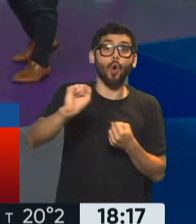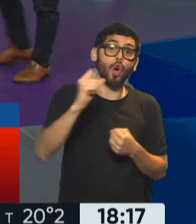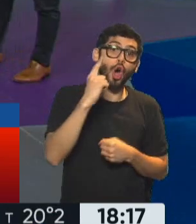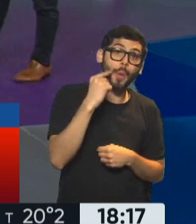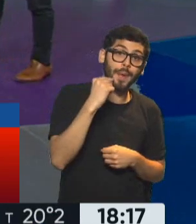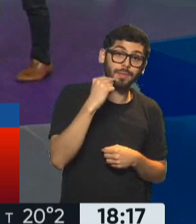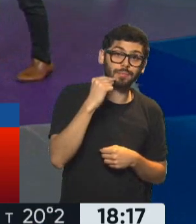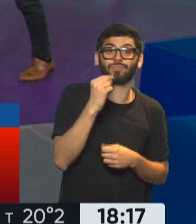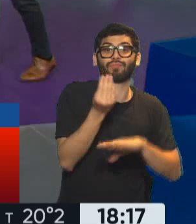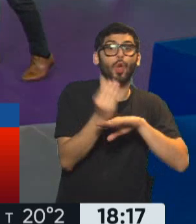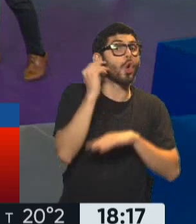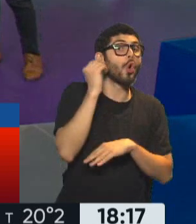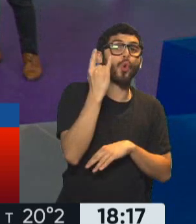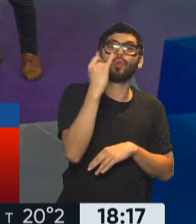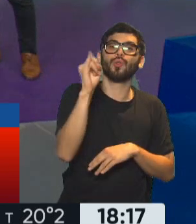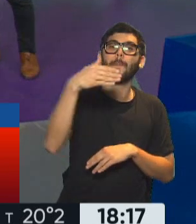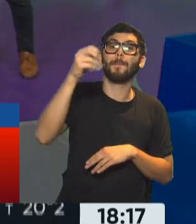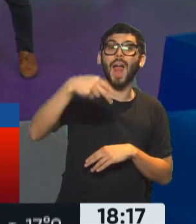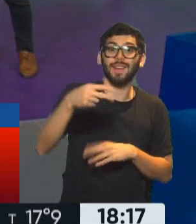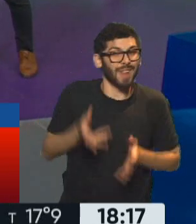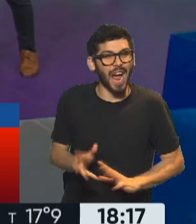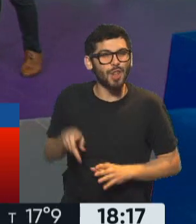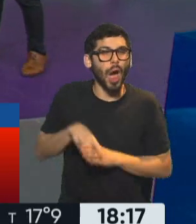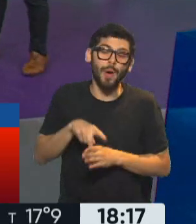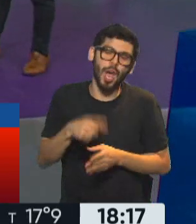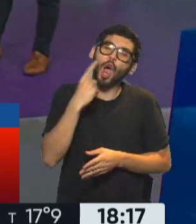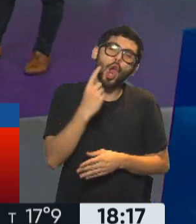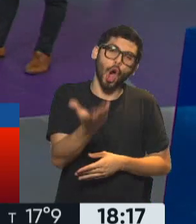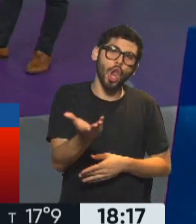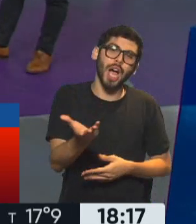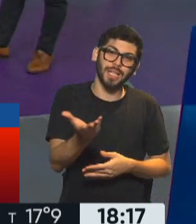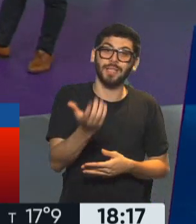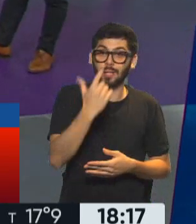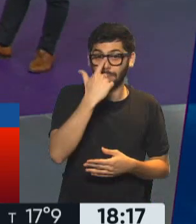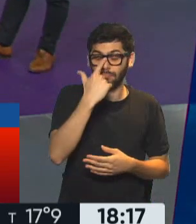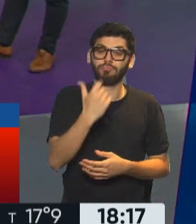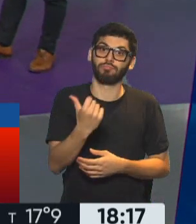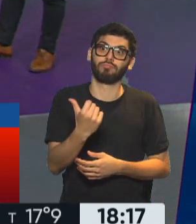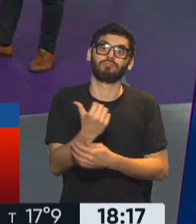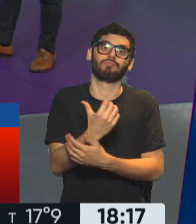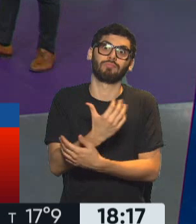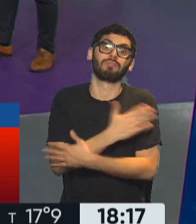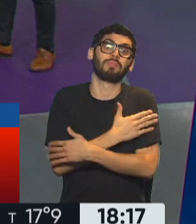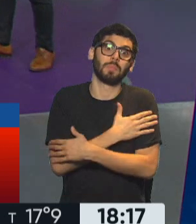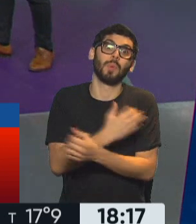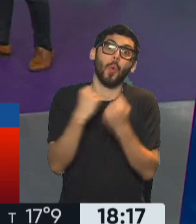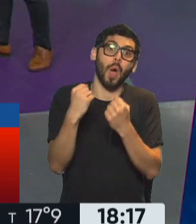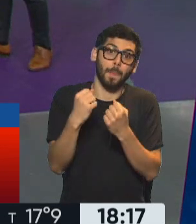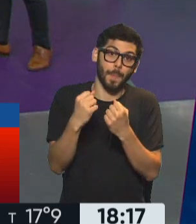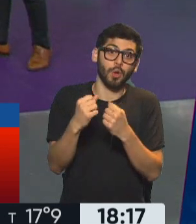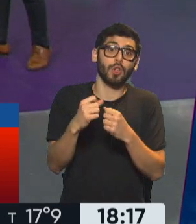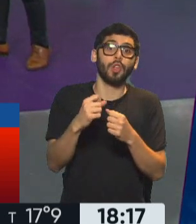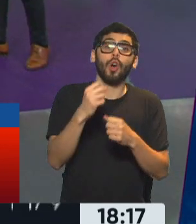lukas un man el hombre de caballitos lo conocemos bien a lukas así que estamos con él con todo 22 40